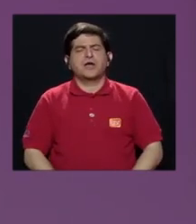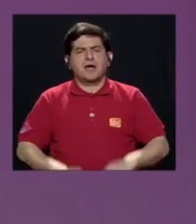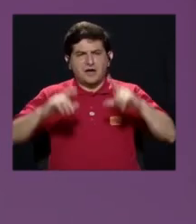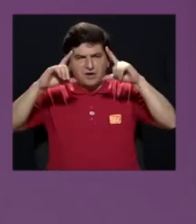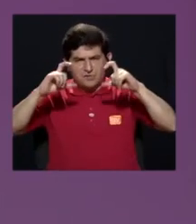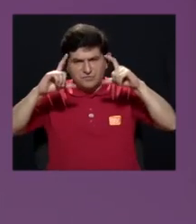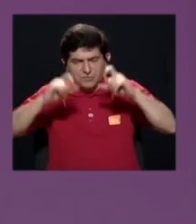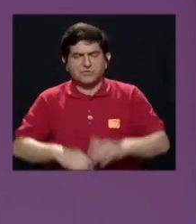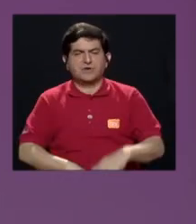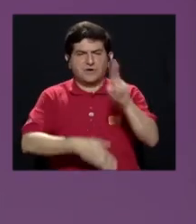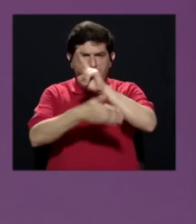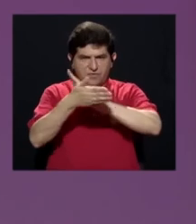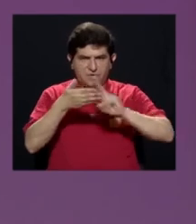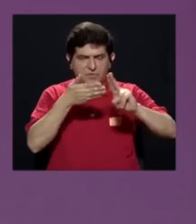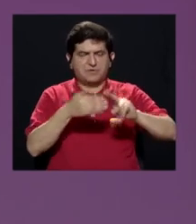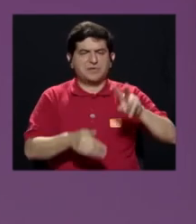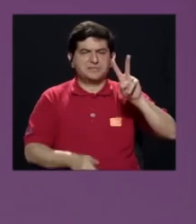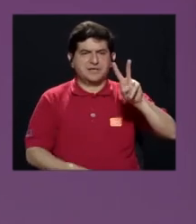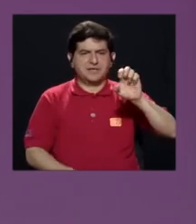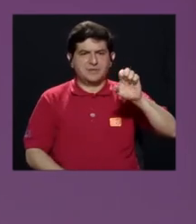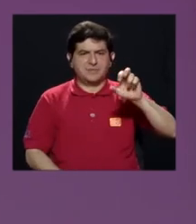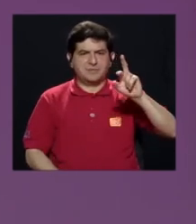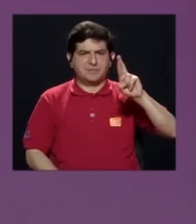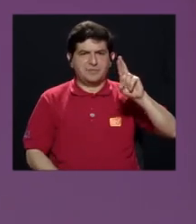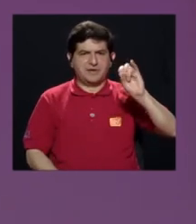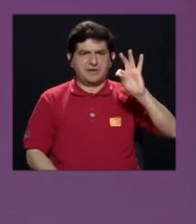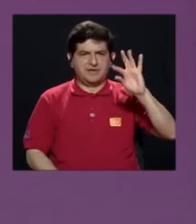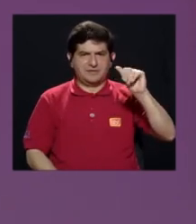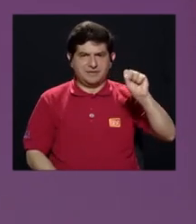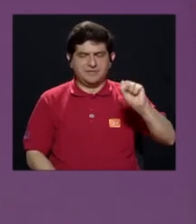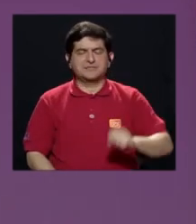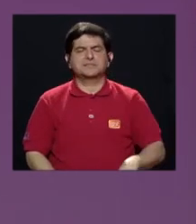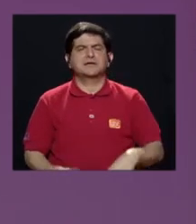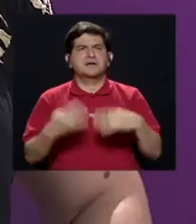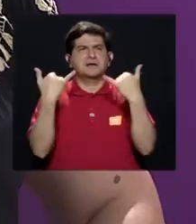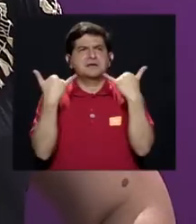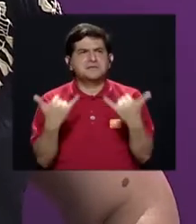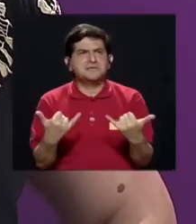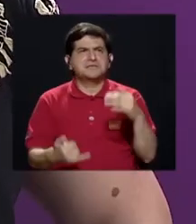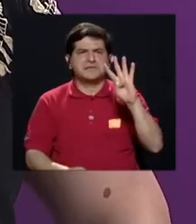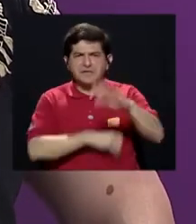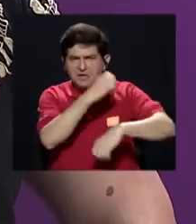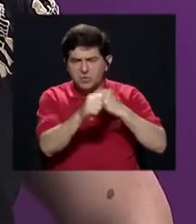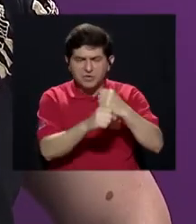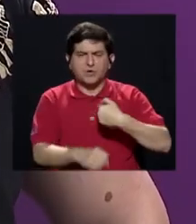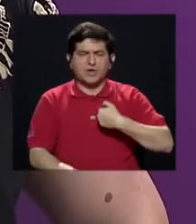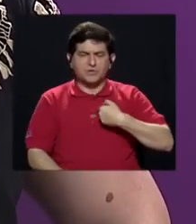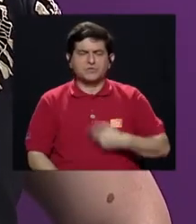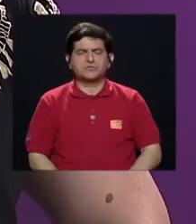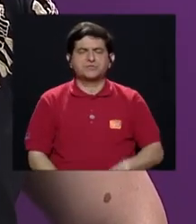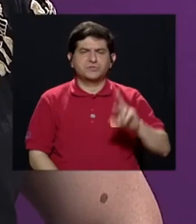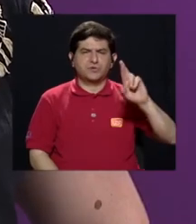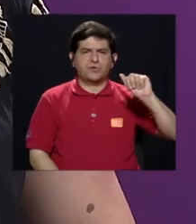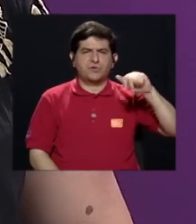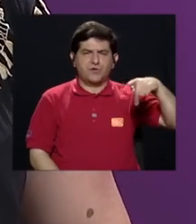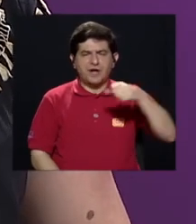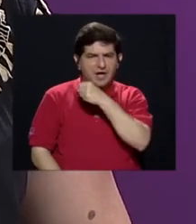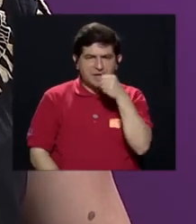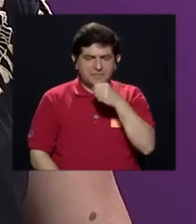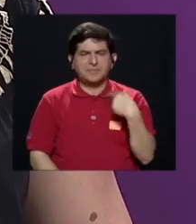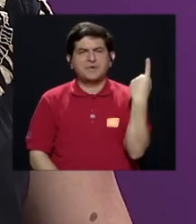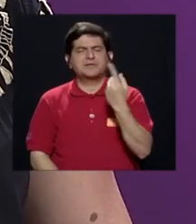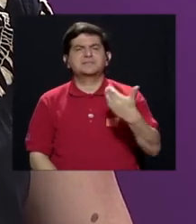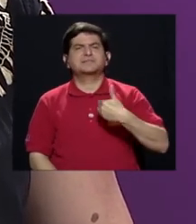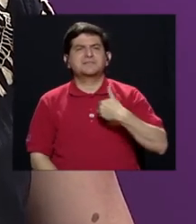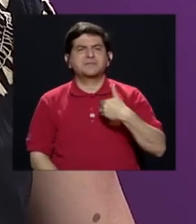Veritas y bueno, ya desde hace más o menos 4 años para acá que hago rap. Siempre he